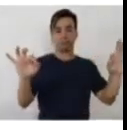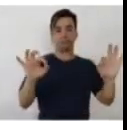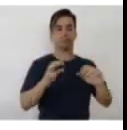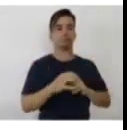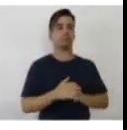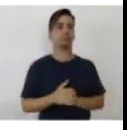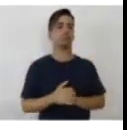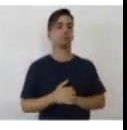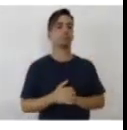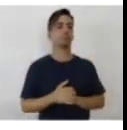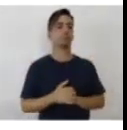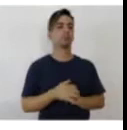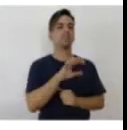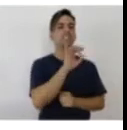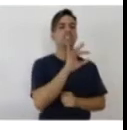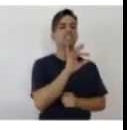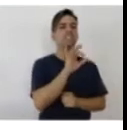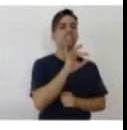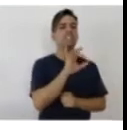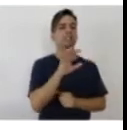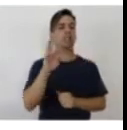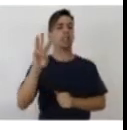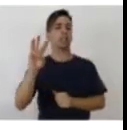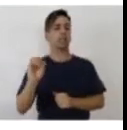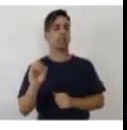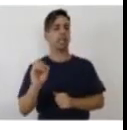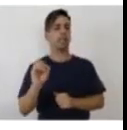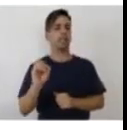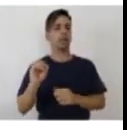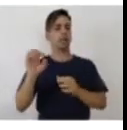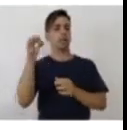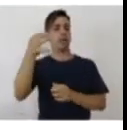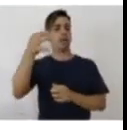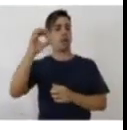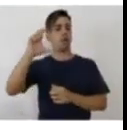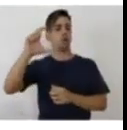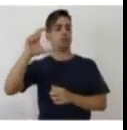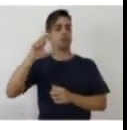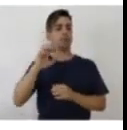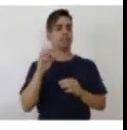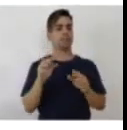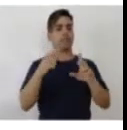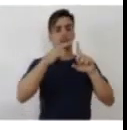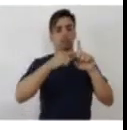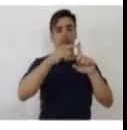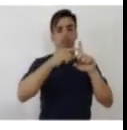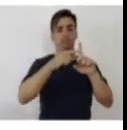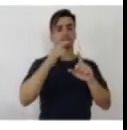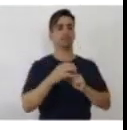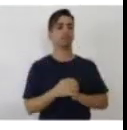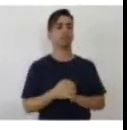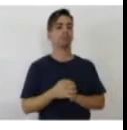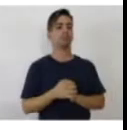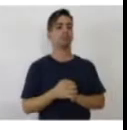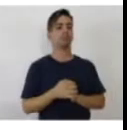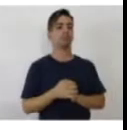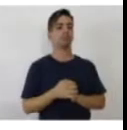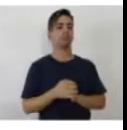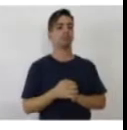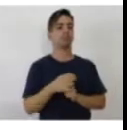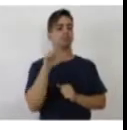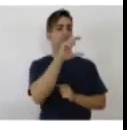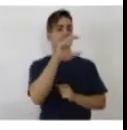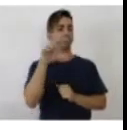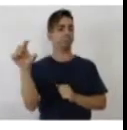un segmento de recta que está entre 15 y 30 grados centígrados es lo que está indicando. Y si lo voy a